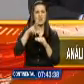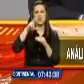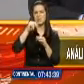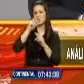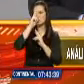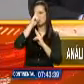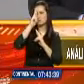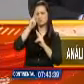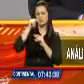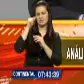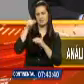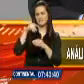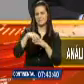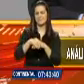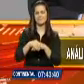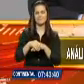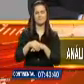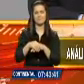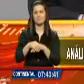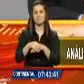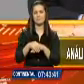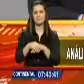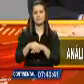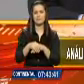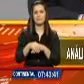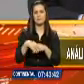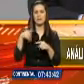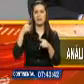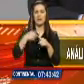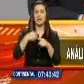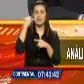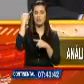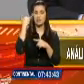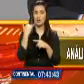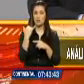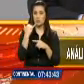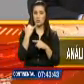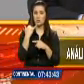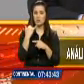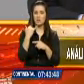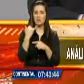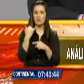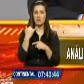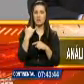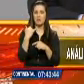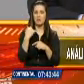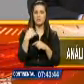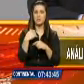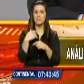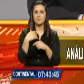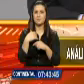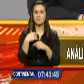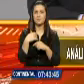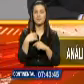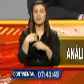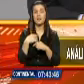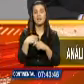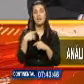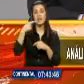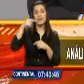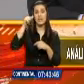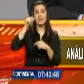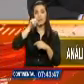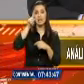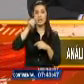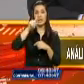van atacando. Ajá. Hasta hoy en día ha llegado la tasa de muertos, de víctimas